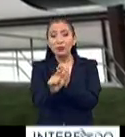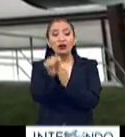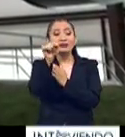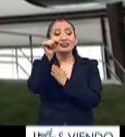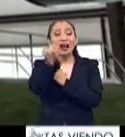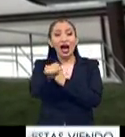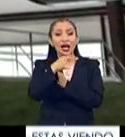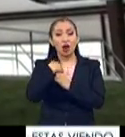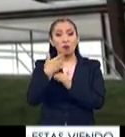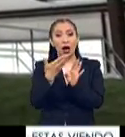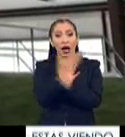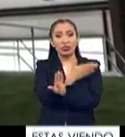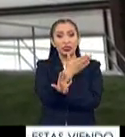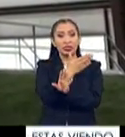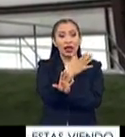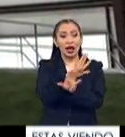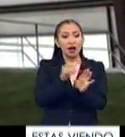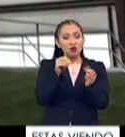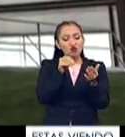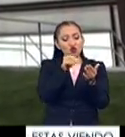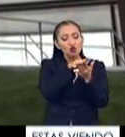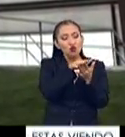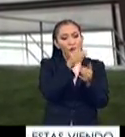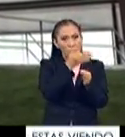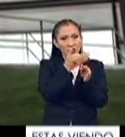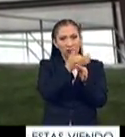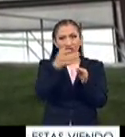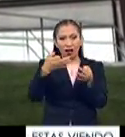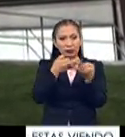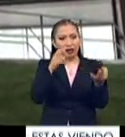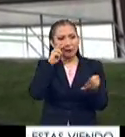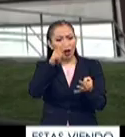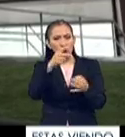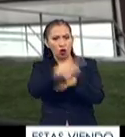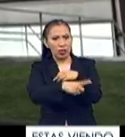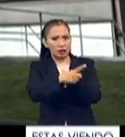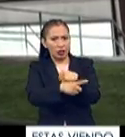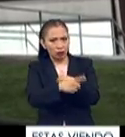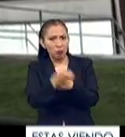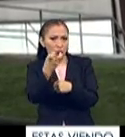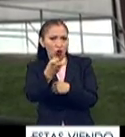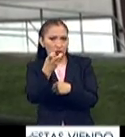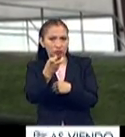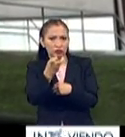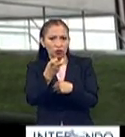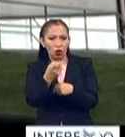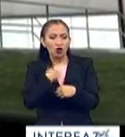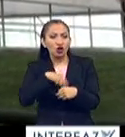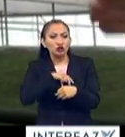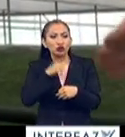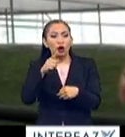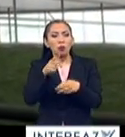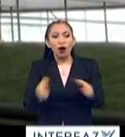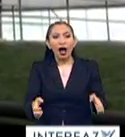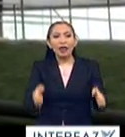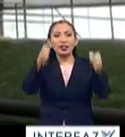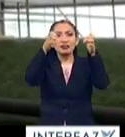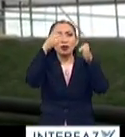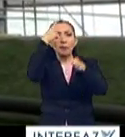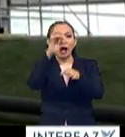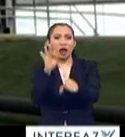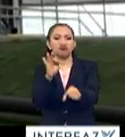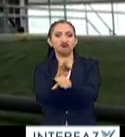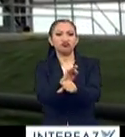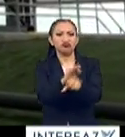estuvieron expuestos a la intemperie y por lo tanto se ve un poco dañado. Es por eso que hicimos este edificio, para